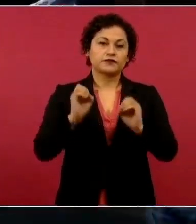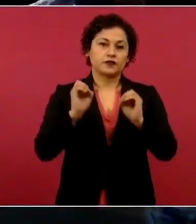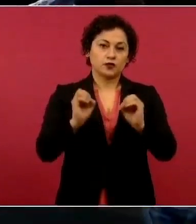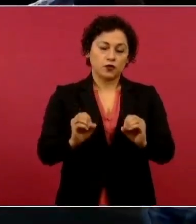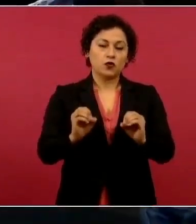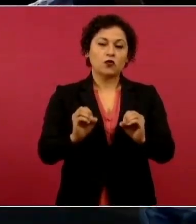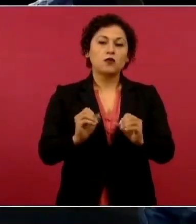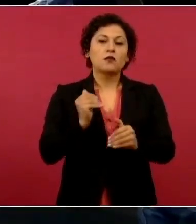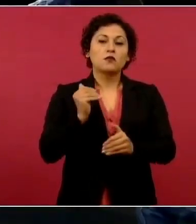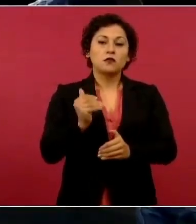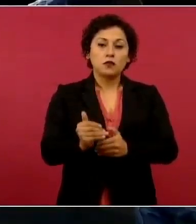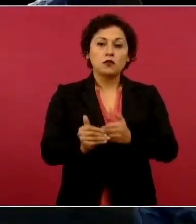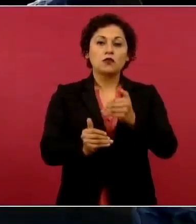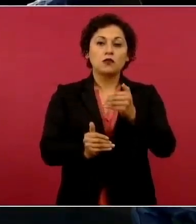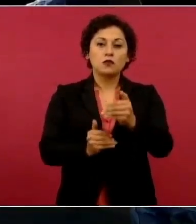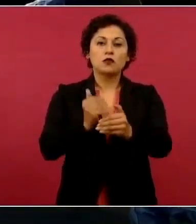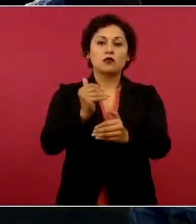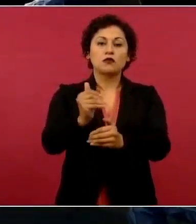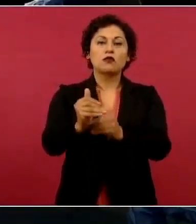etapas.